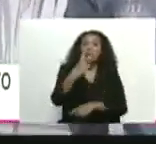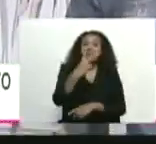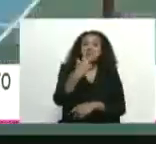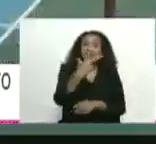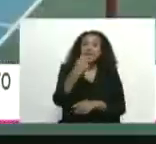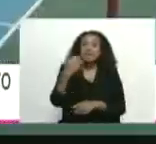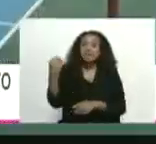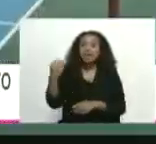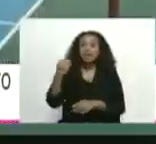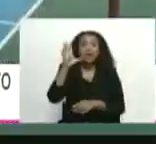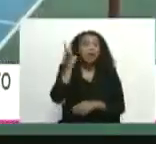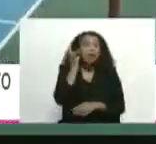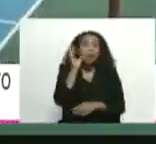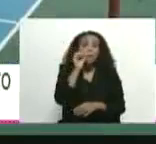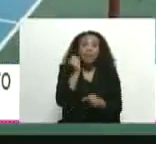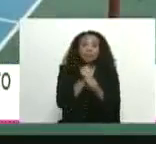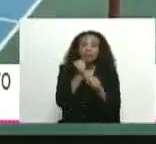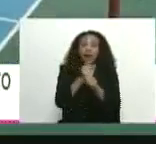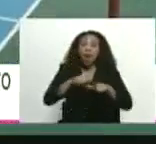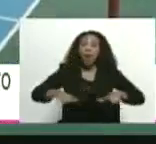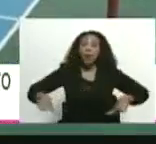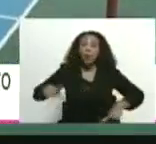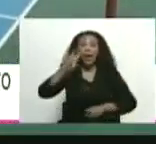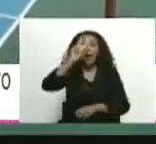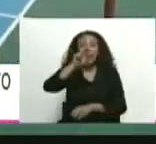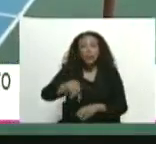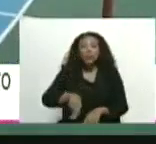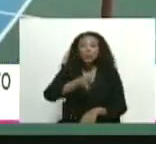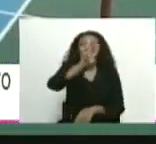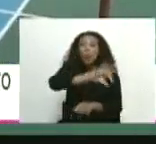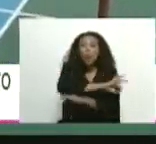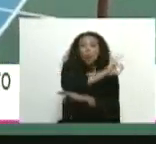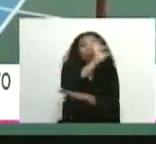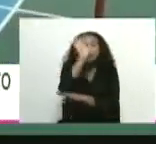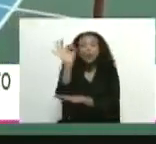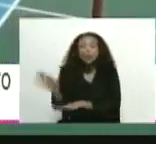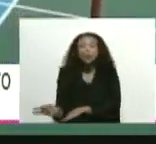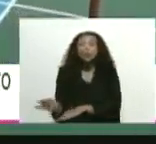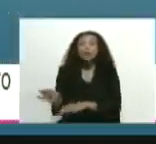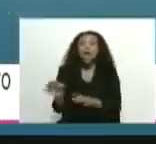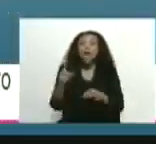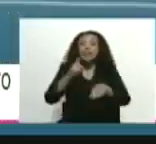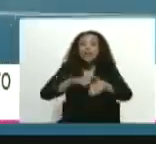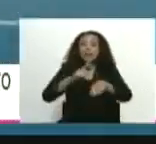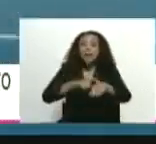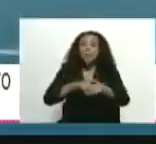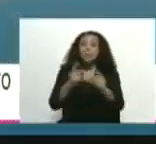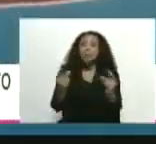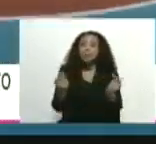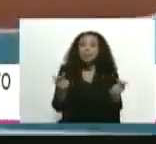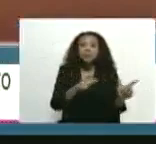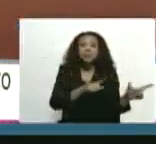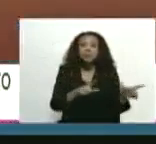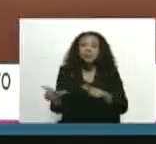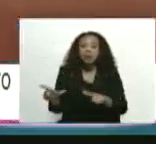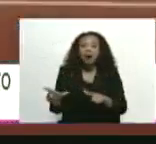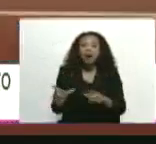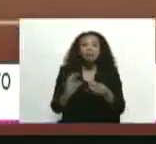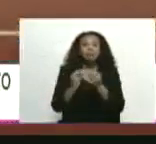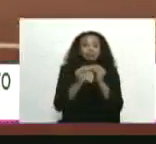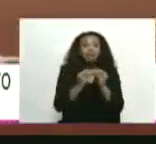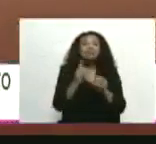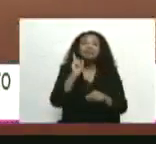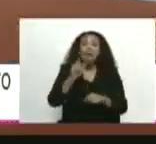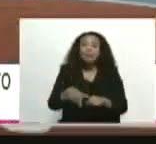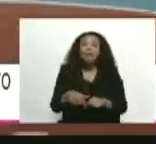300 hombres y mujeres trabajaron aquí día y noche para hacer en tiempo récord no la recuperación,